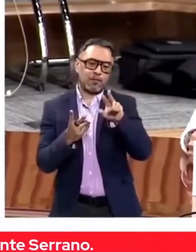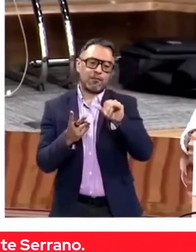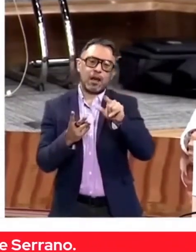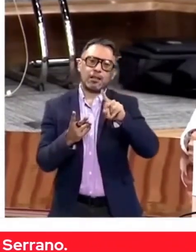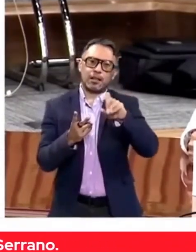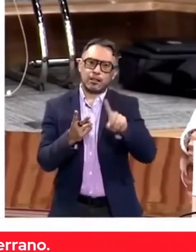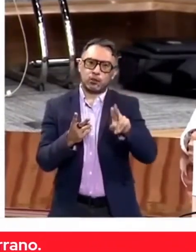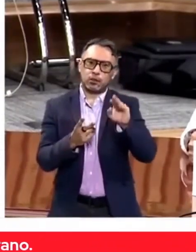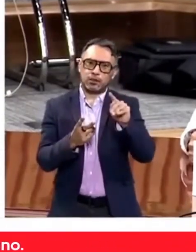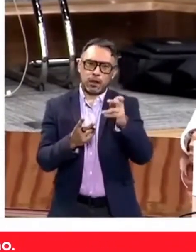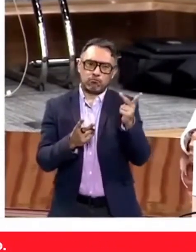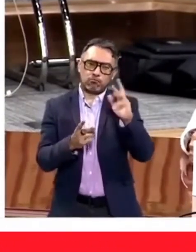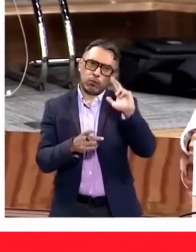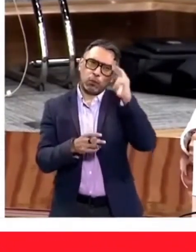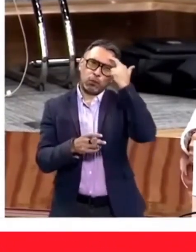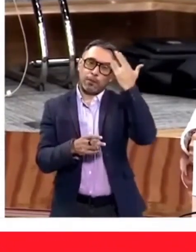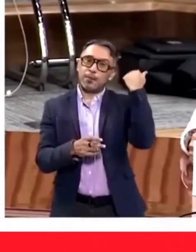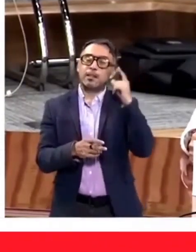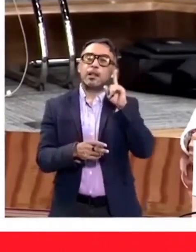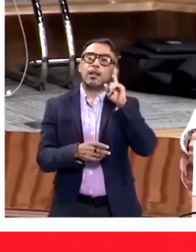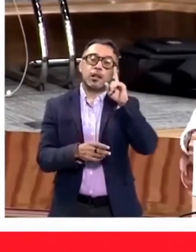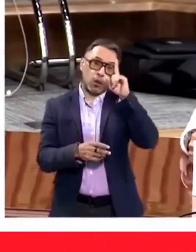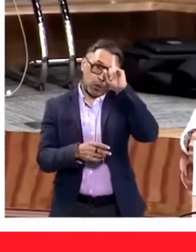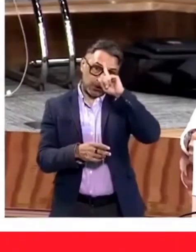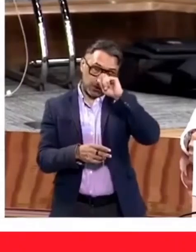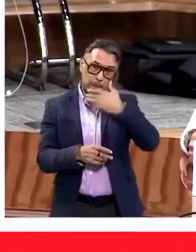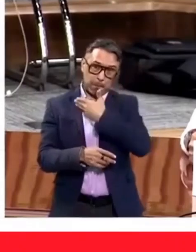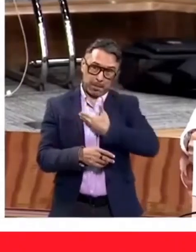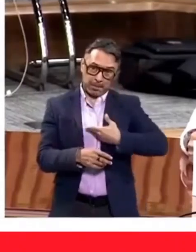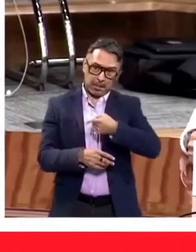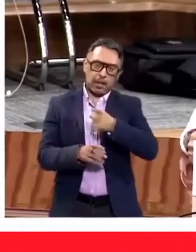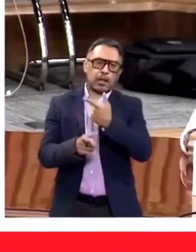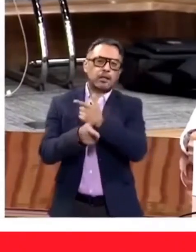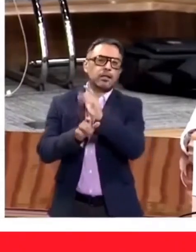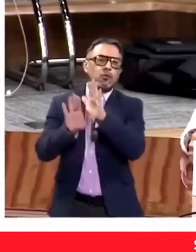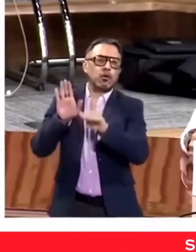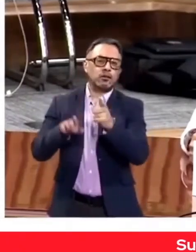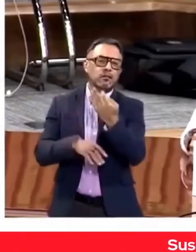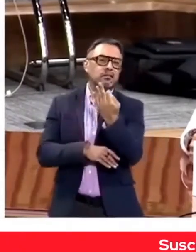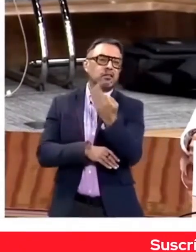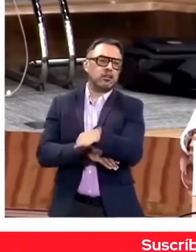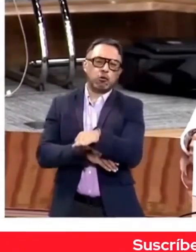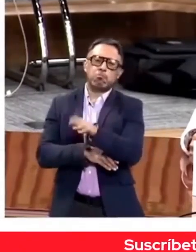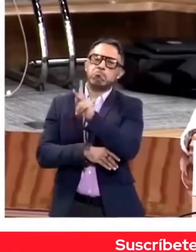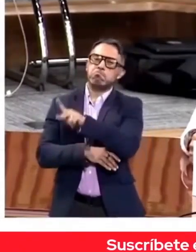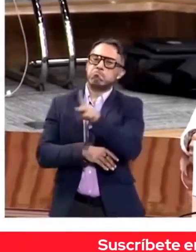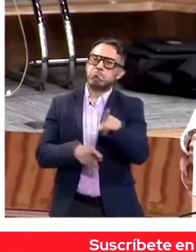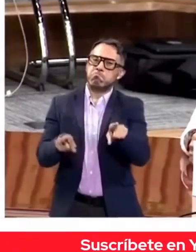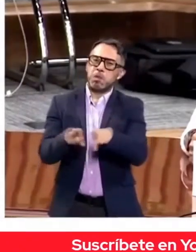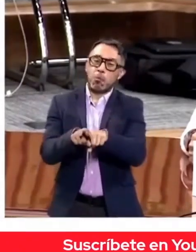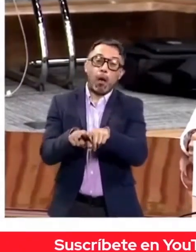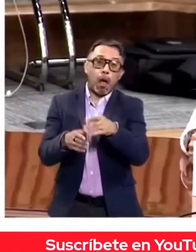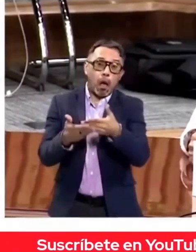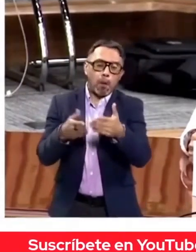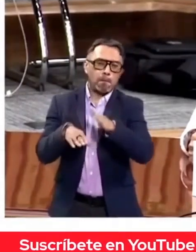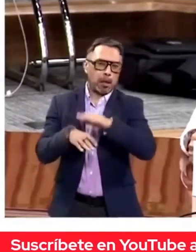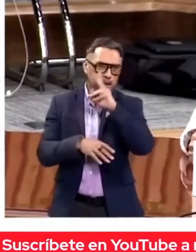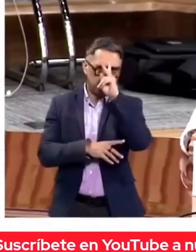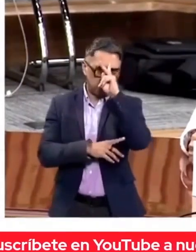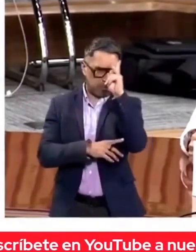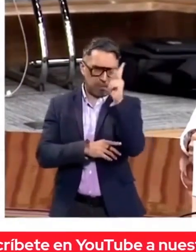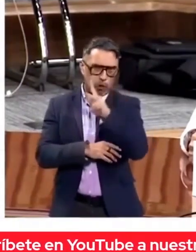como aquel consejero presidente que traicionó a la democracia e incluso peor que tiene el deshonroso lugar